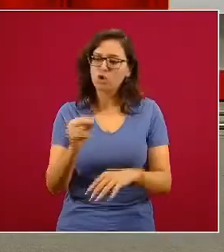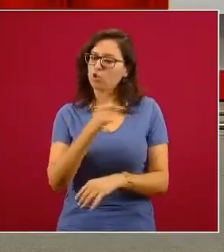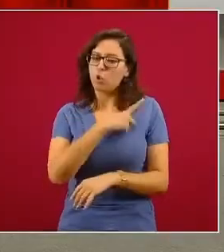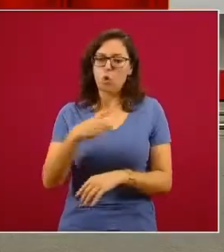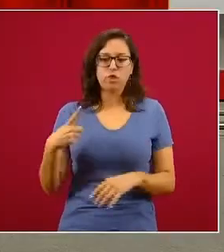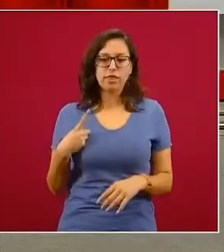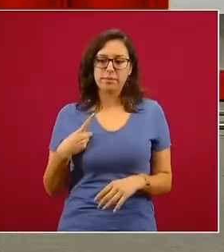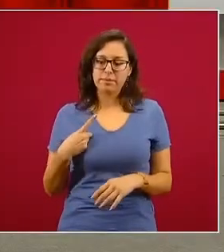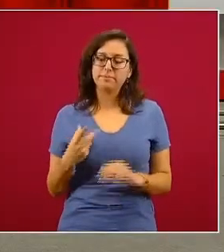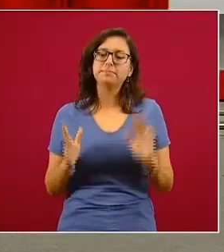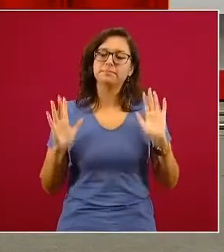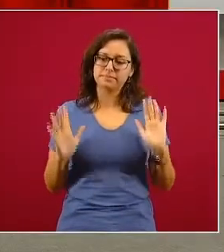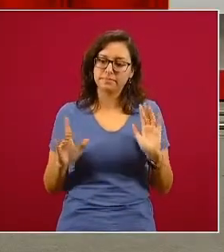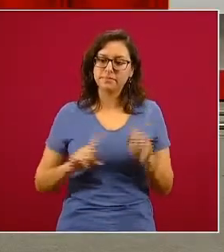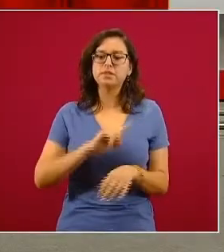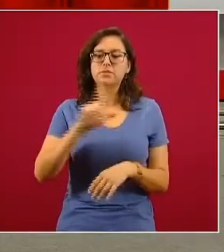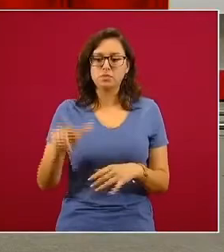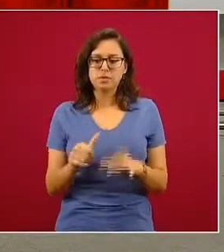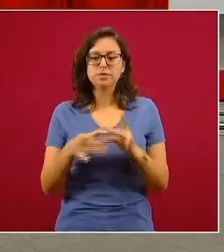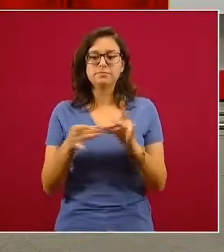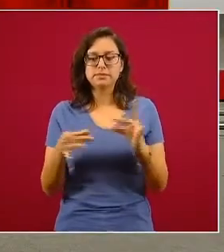presente públicamente se entenderá el porqué.